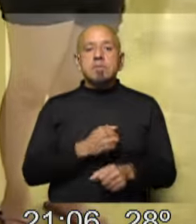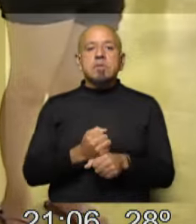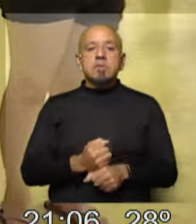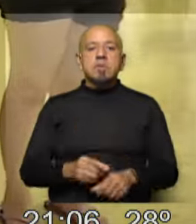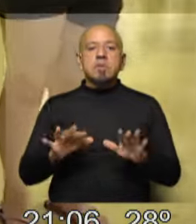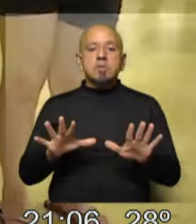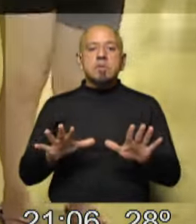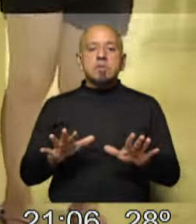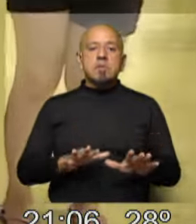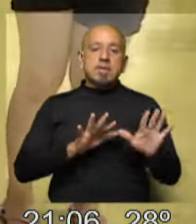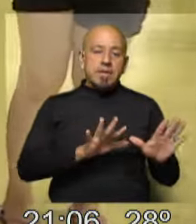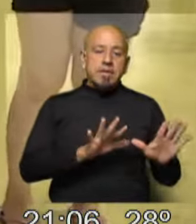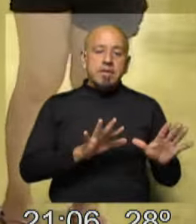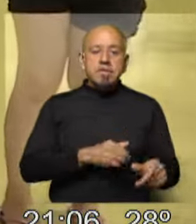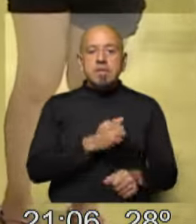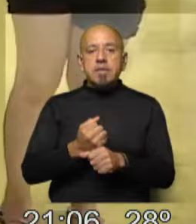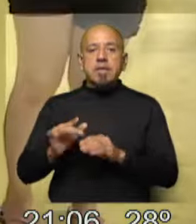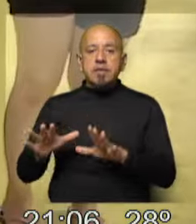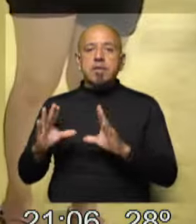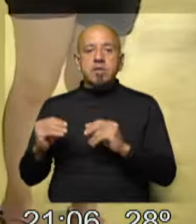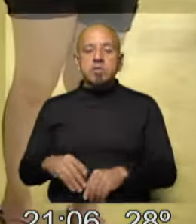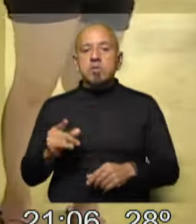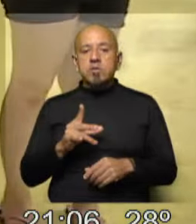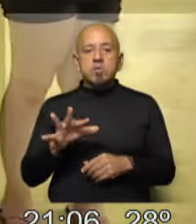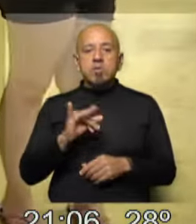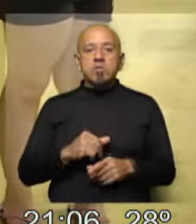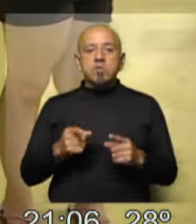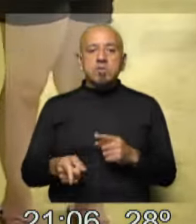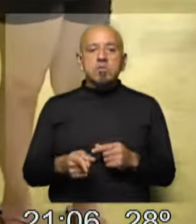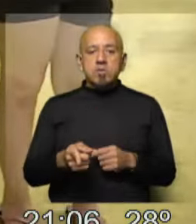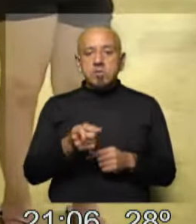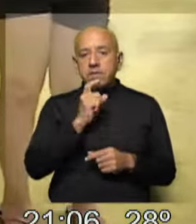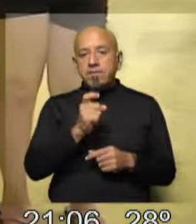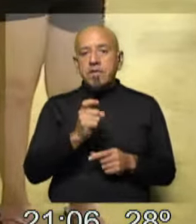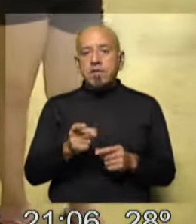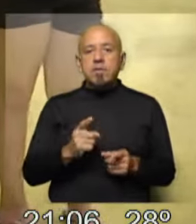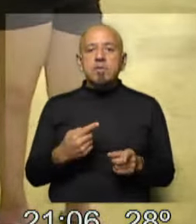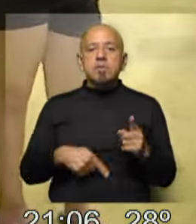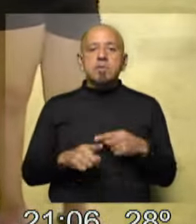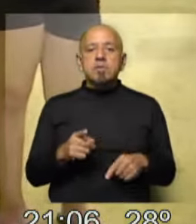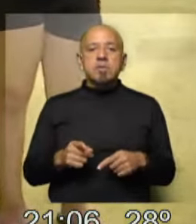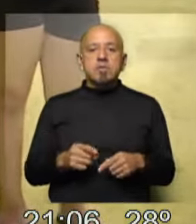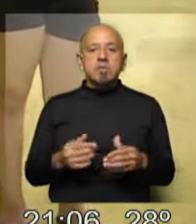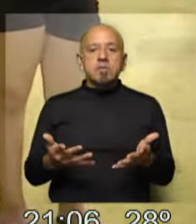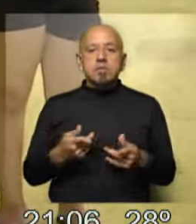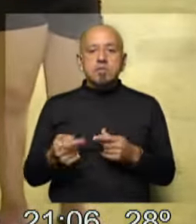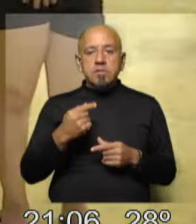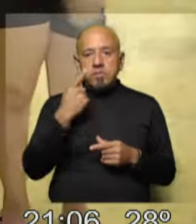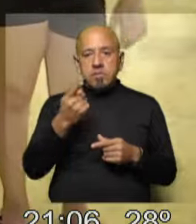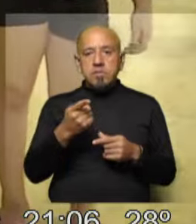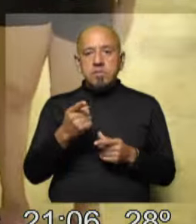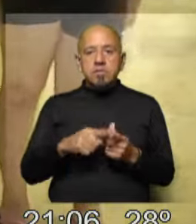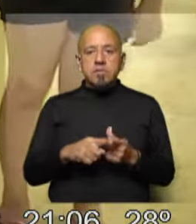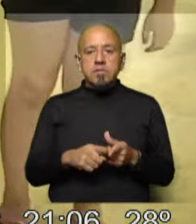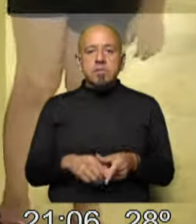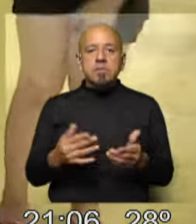horas de de 10 a 22 horas todos los días del año salvo los feriados nacionales así que bueno vamos a a chusmear quisimos venir